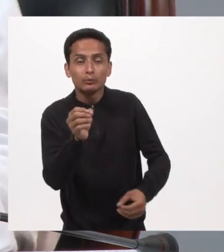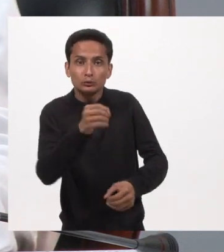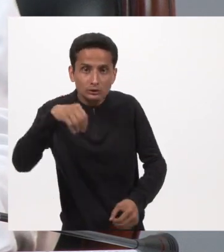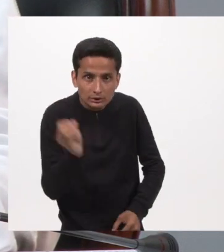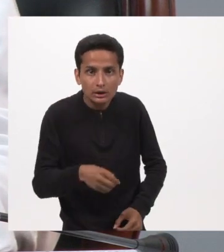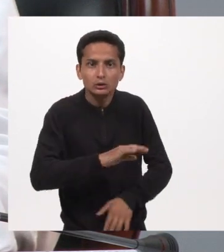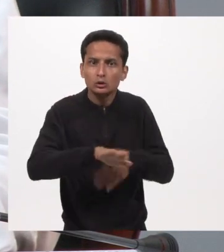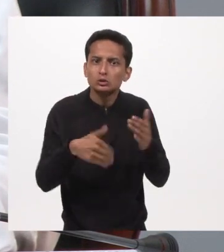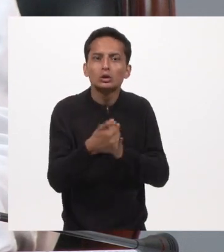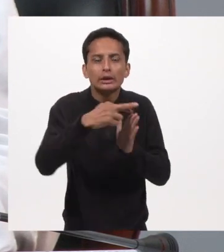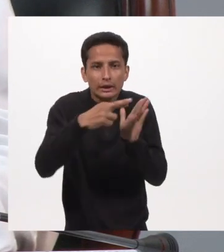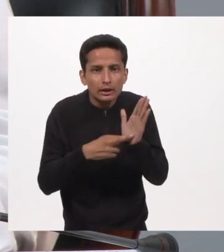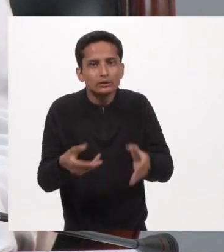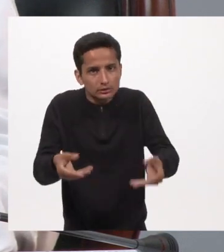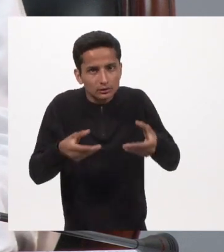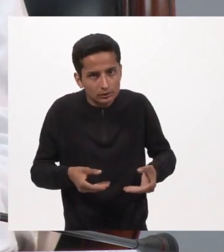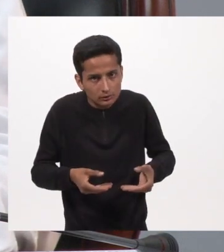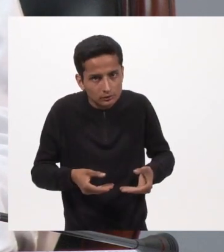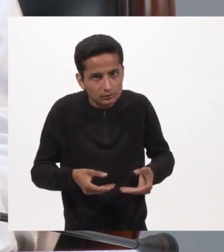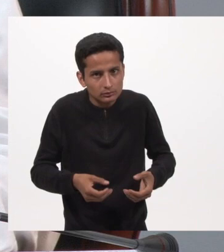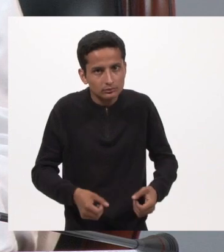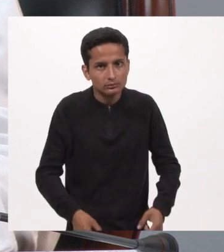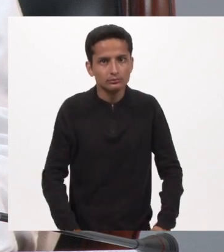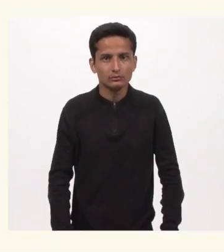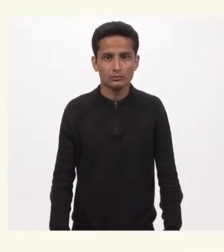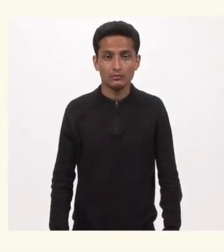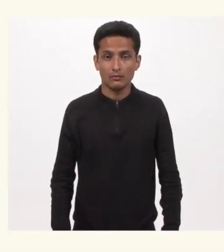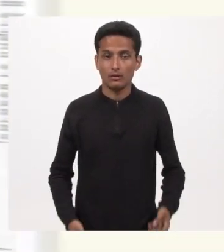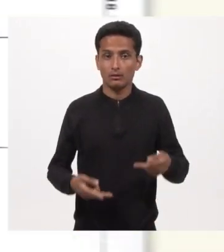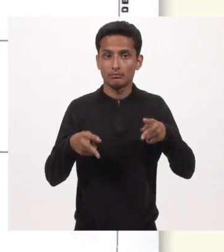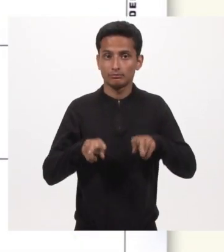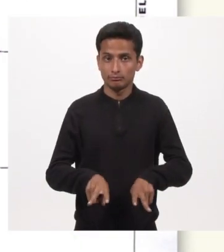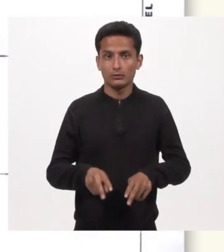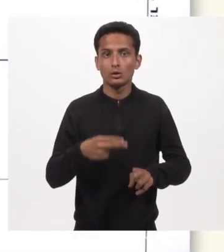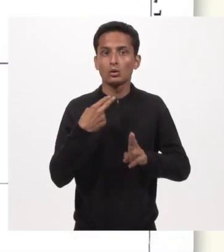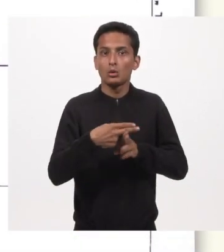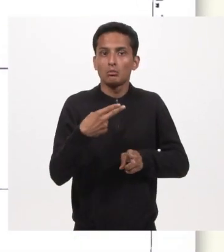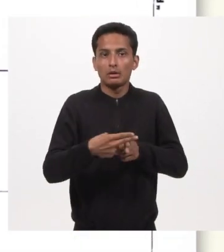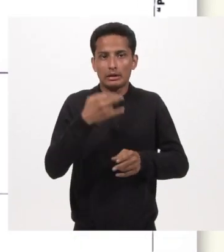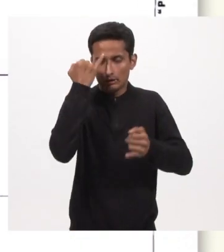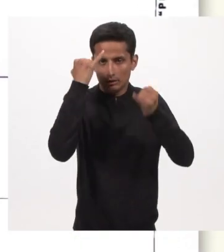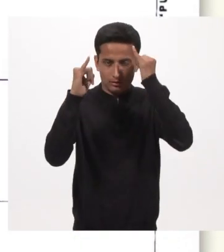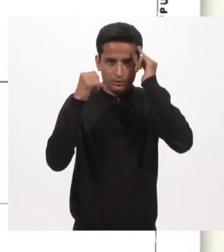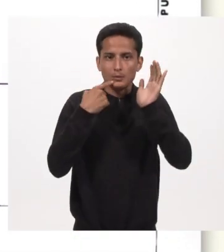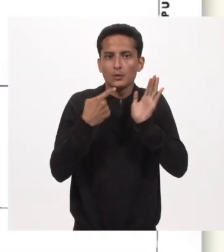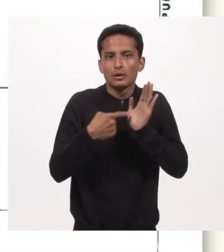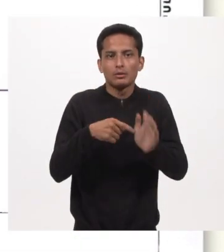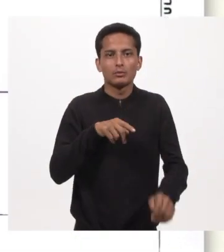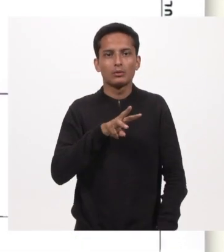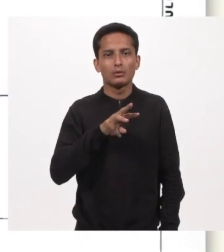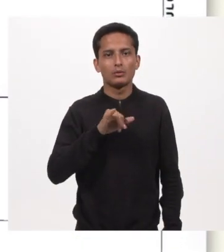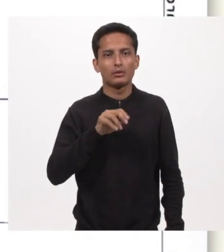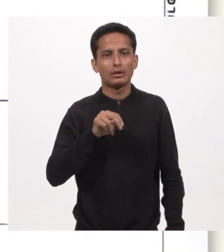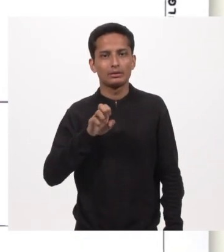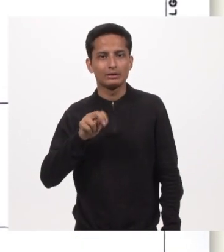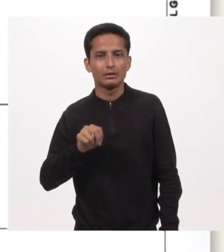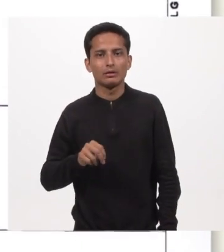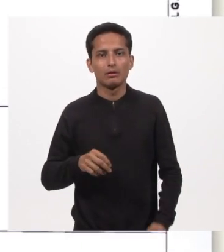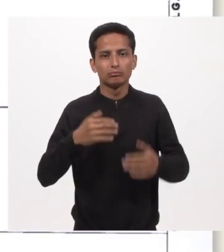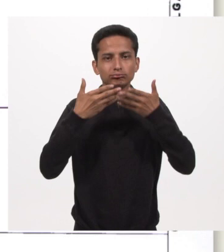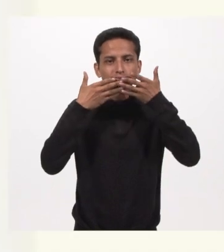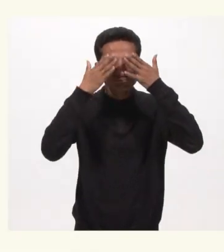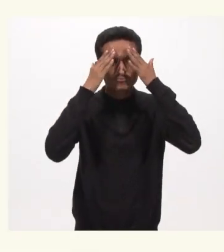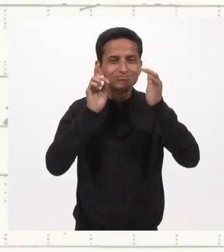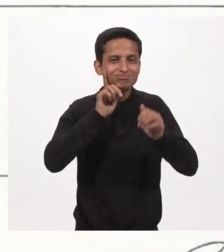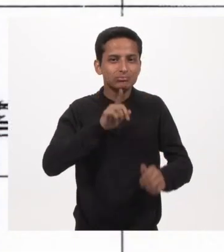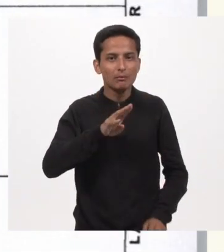el 100% de los registros que nos han presentado. Además, se evidenciaron nombres ficticios como el de Bruce Wayne,